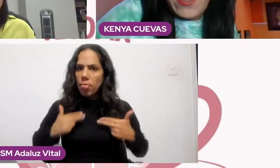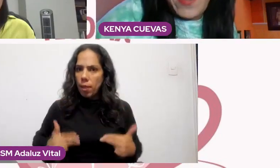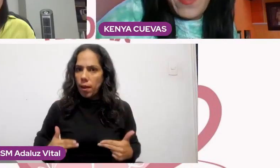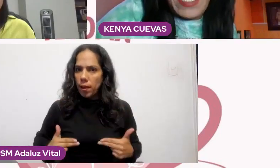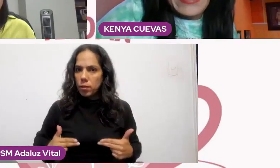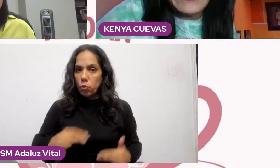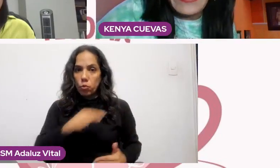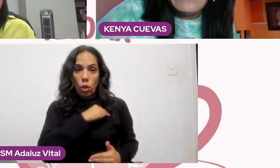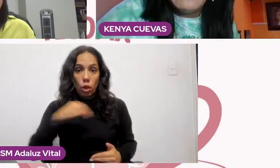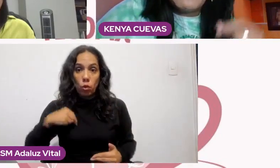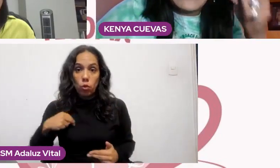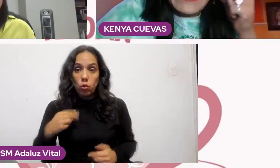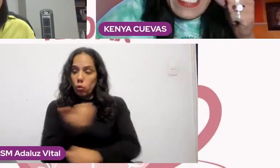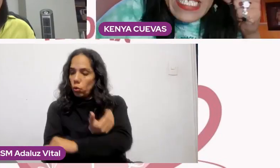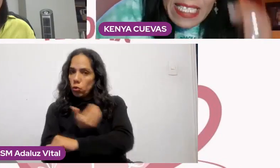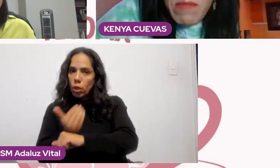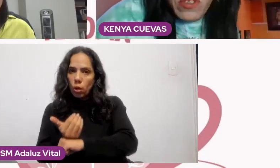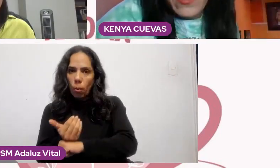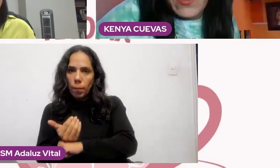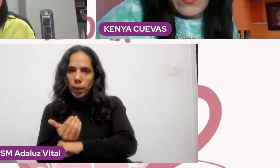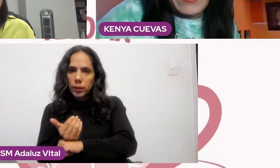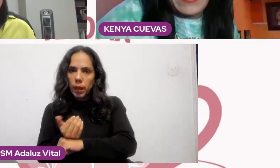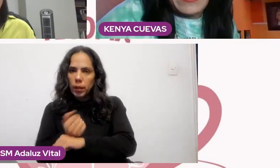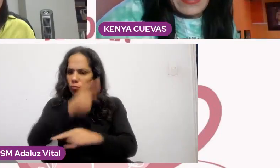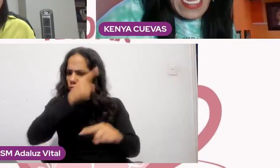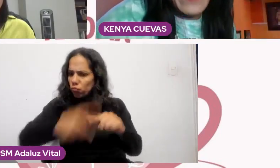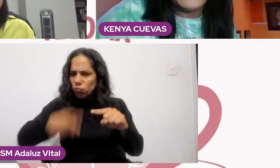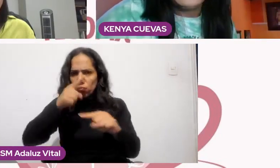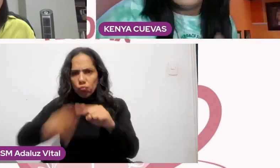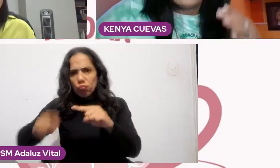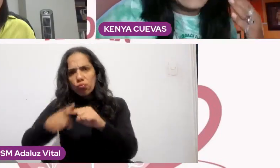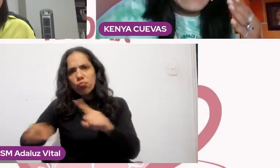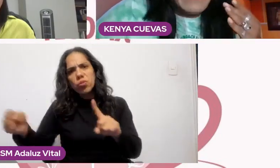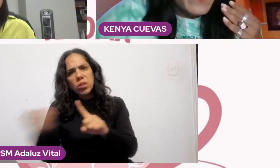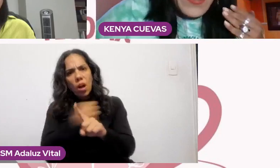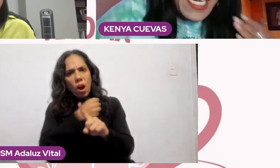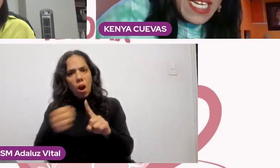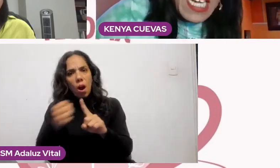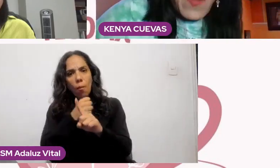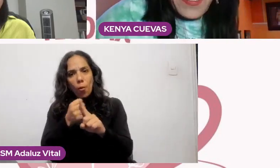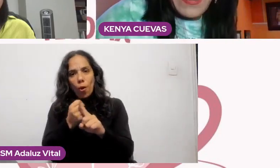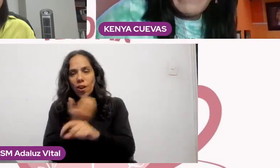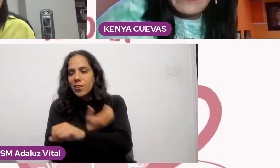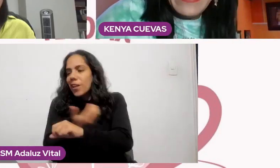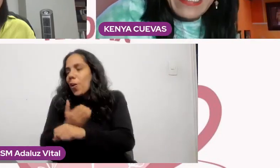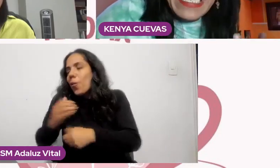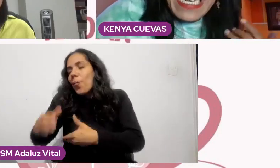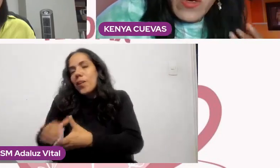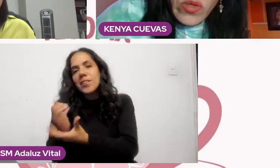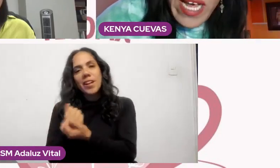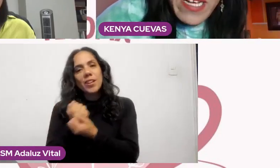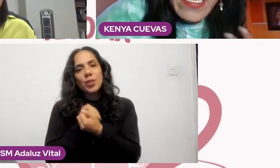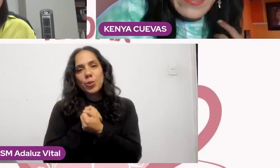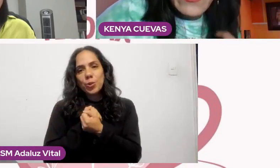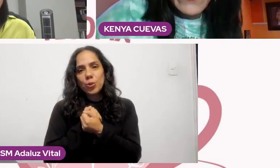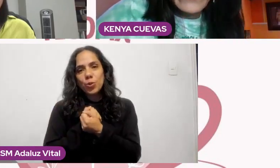ningún acto de violencia, para que estemos nosotras ahí al lado, para que la mujer que acompañamos se sienta